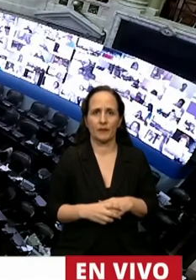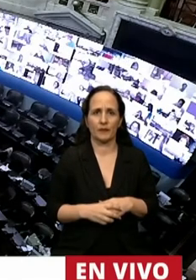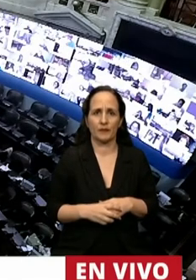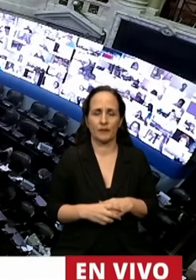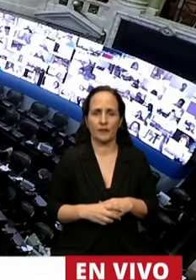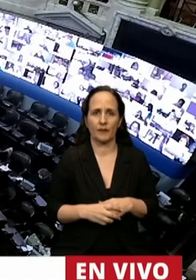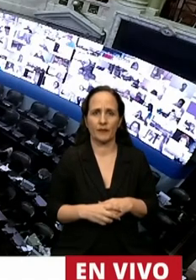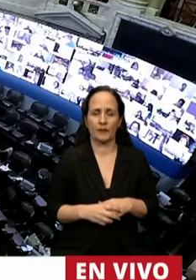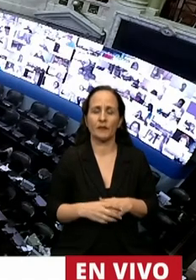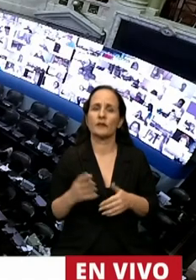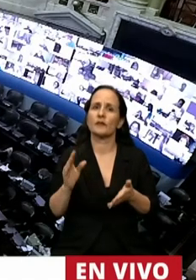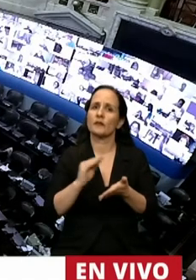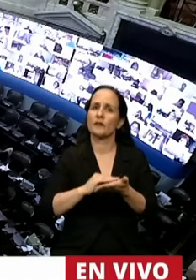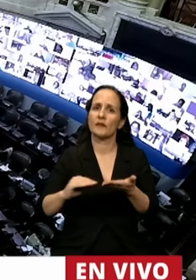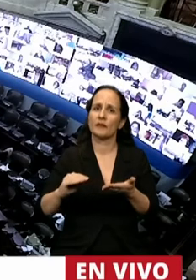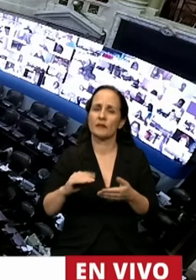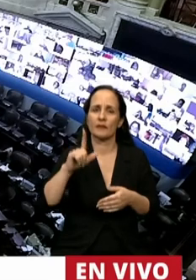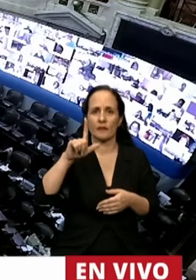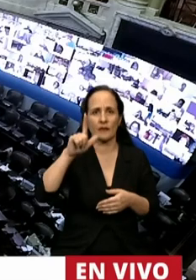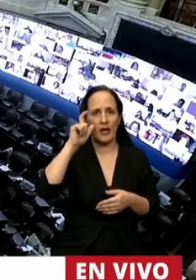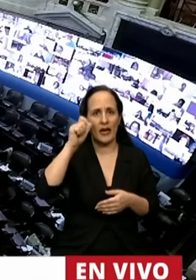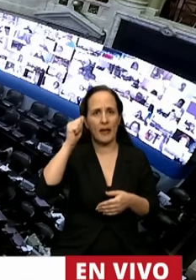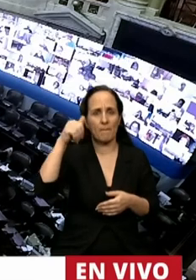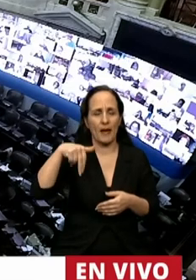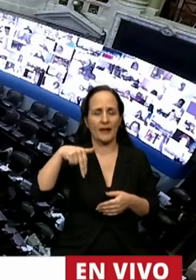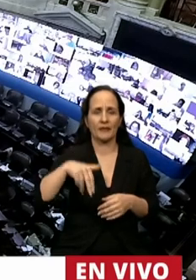Neder. Diputada María Lucila Lehmann.